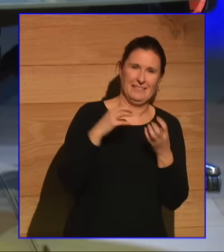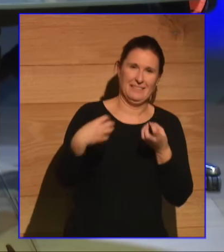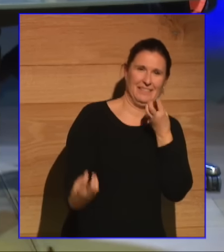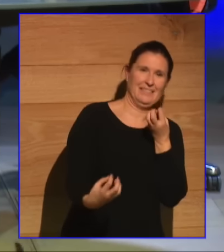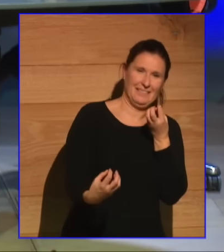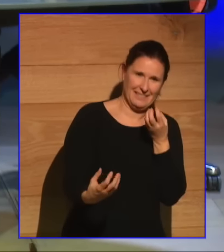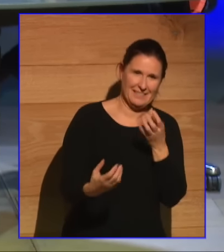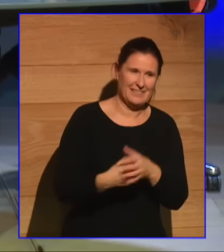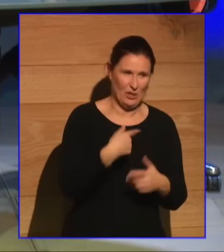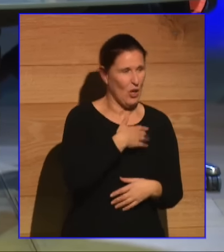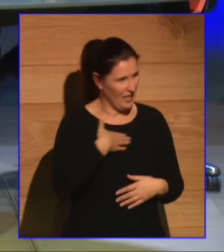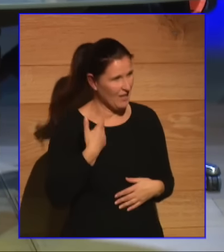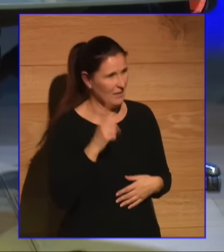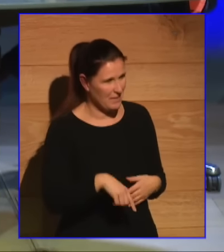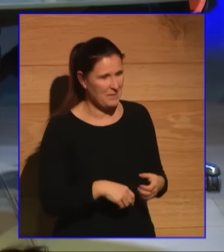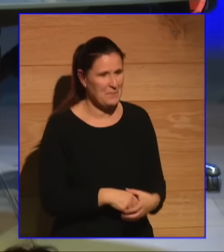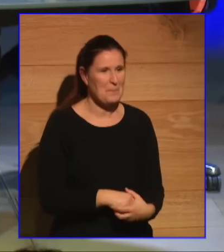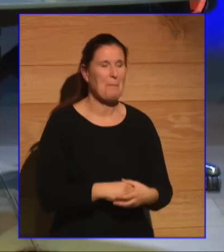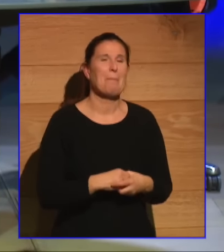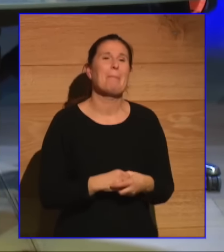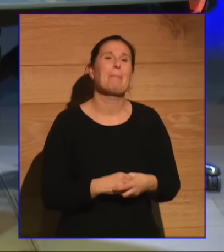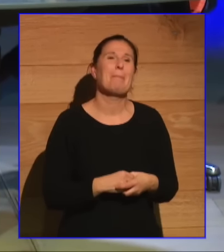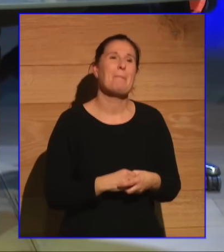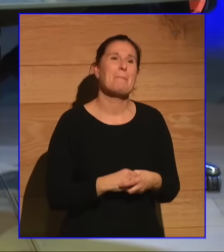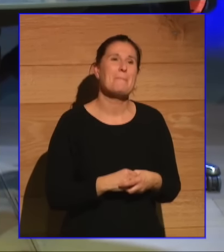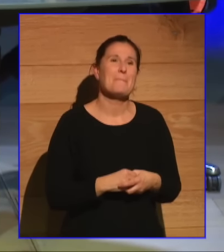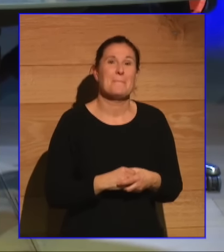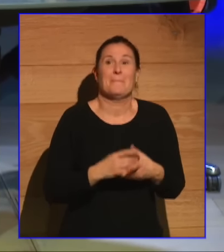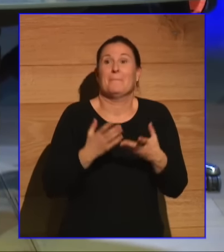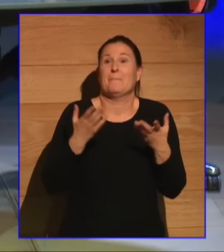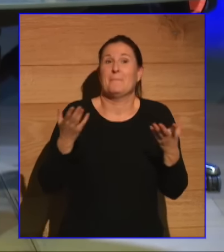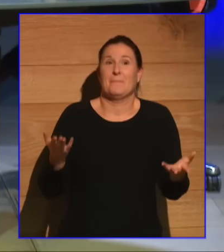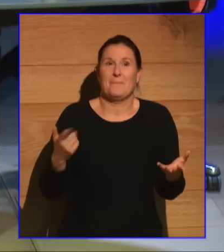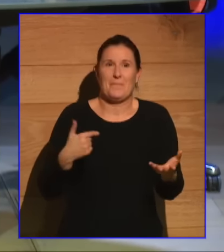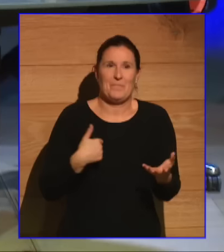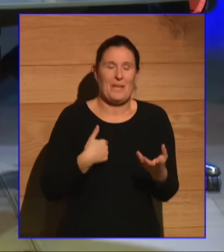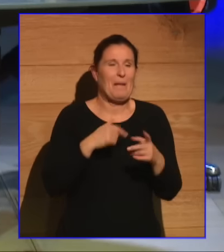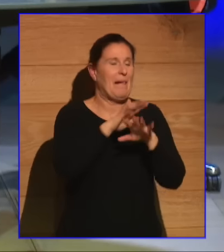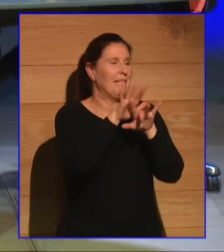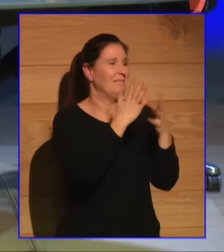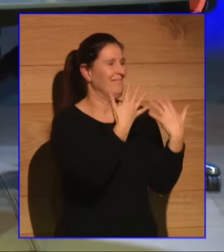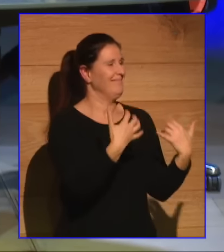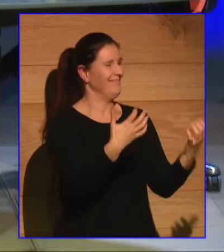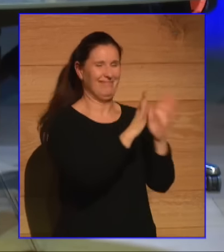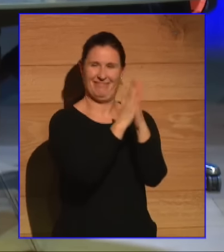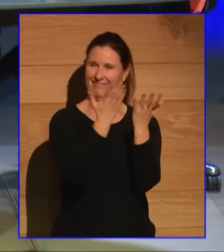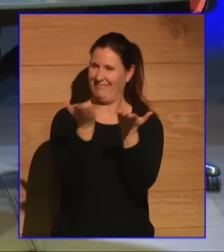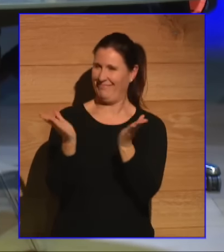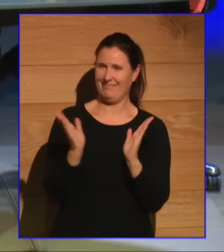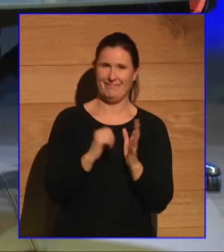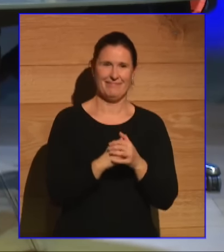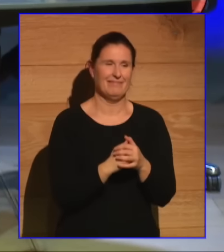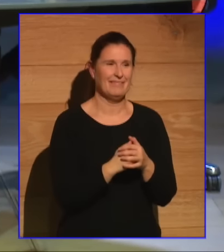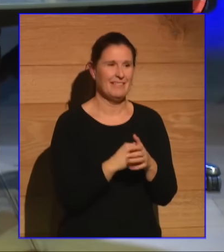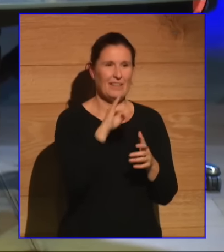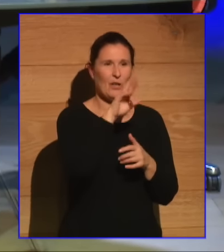Bravo. Claro, mi aplausito fácil. Es una rima que... Populismo. Perdóname, aquí estoy con Juan. Porque Juan